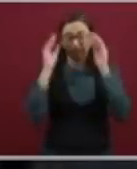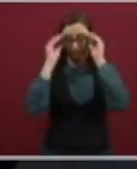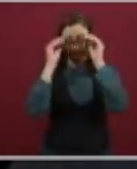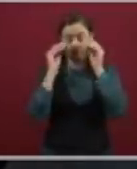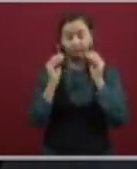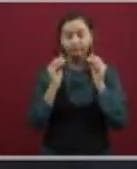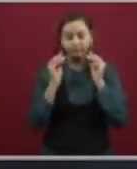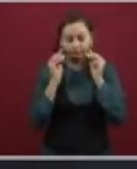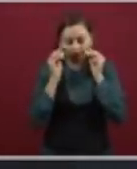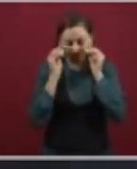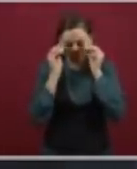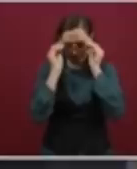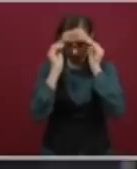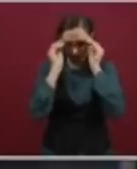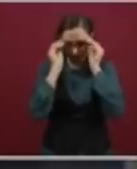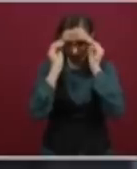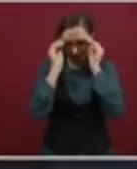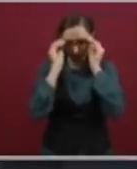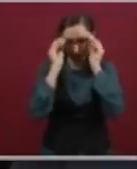sino